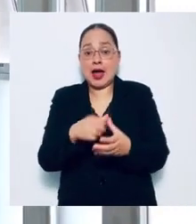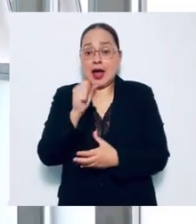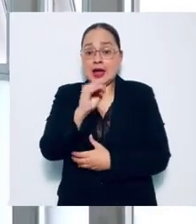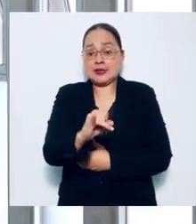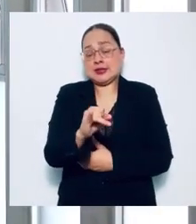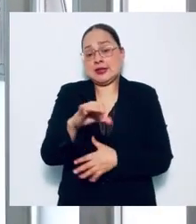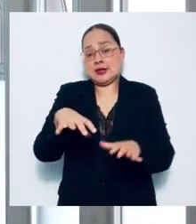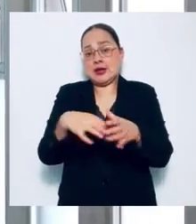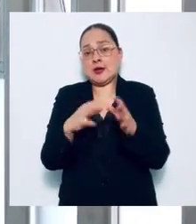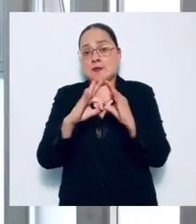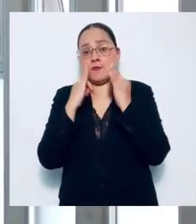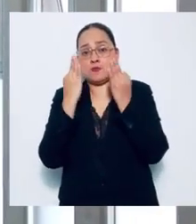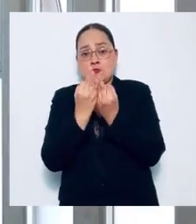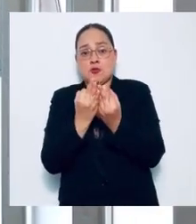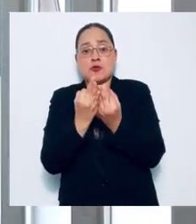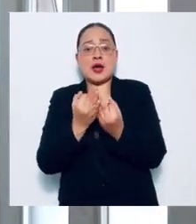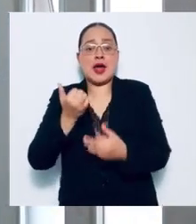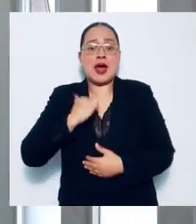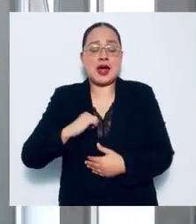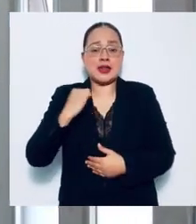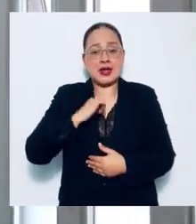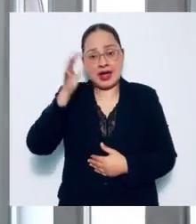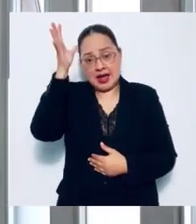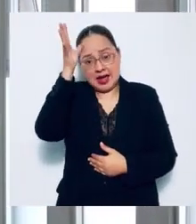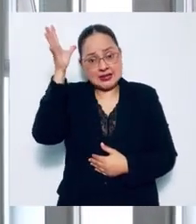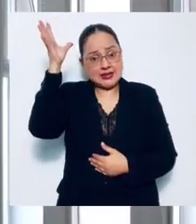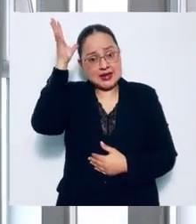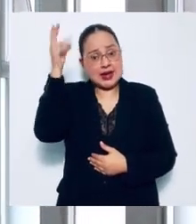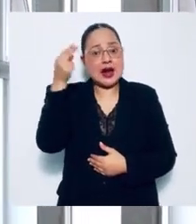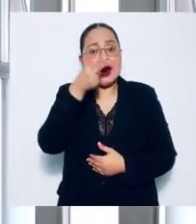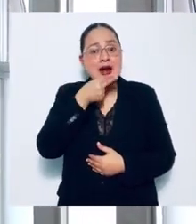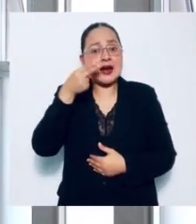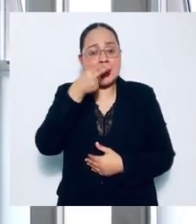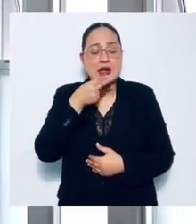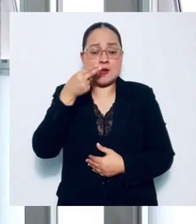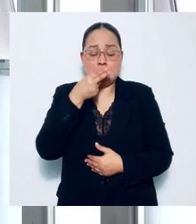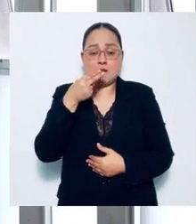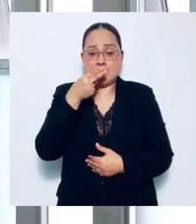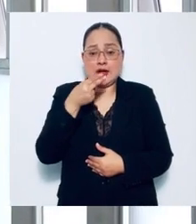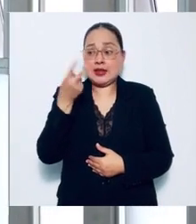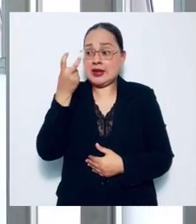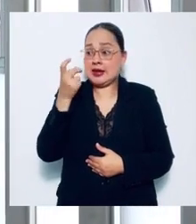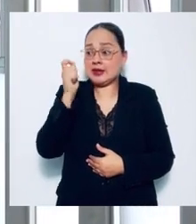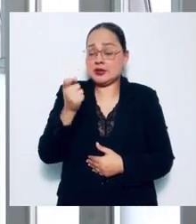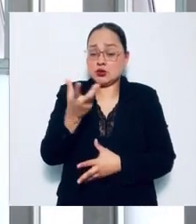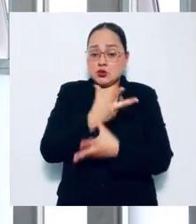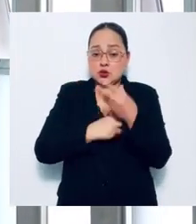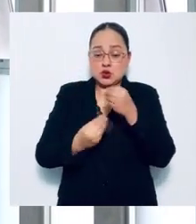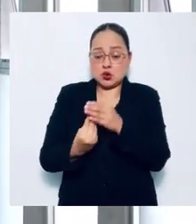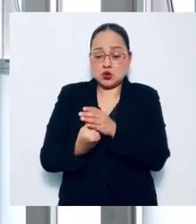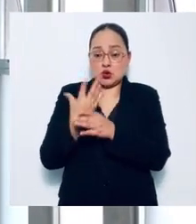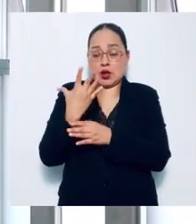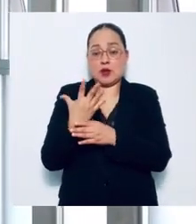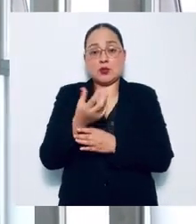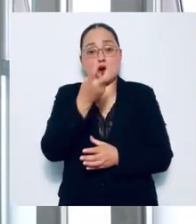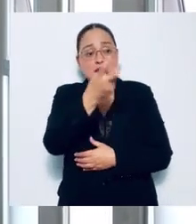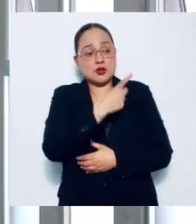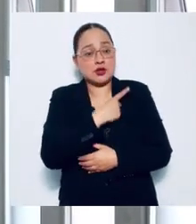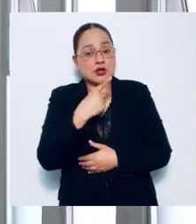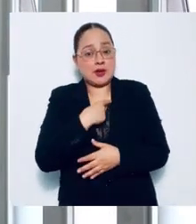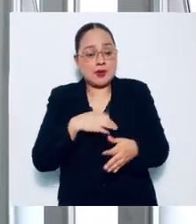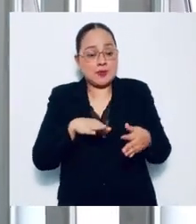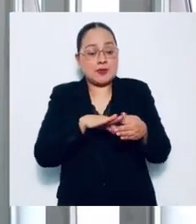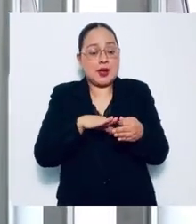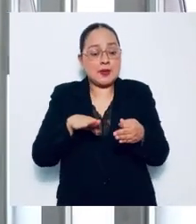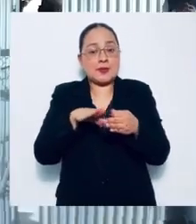nuestra cosmogonía azteca, náhuatl, que significa renovación. Se hace cada